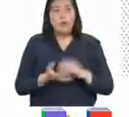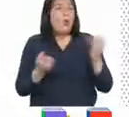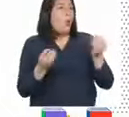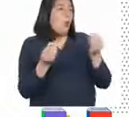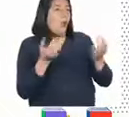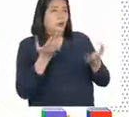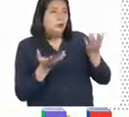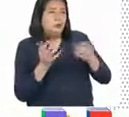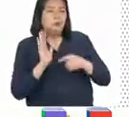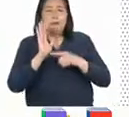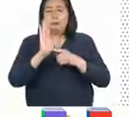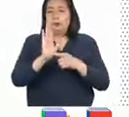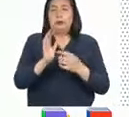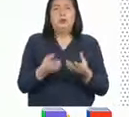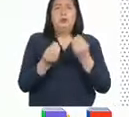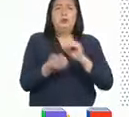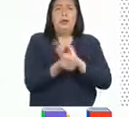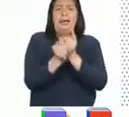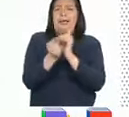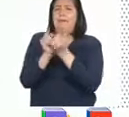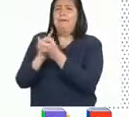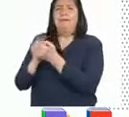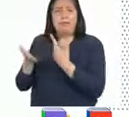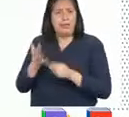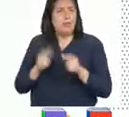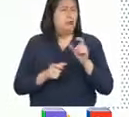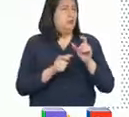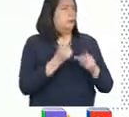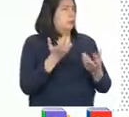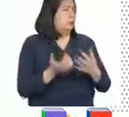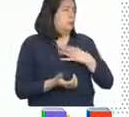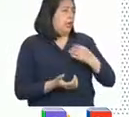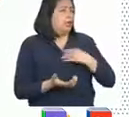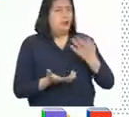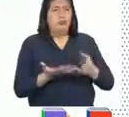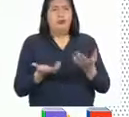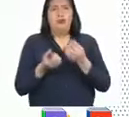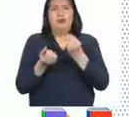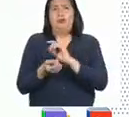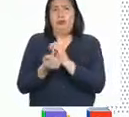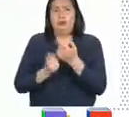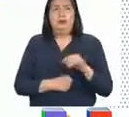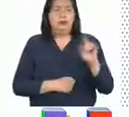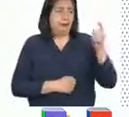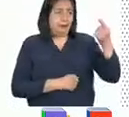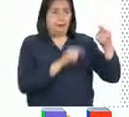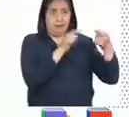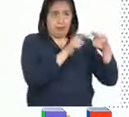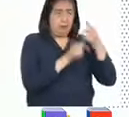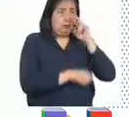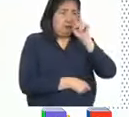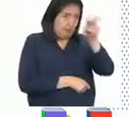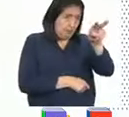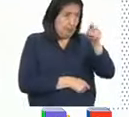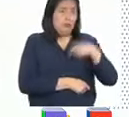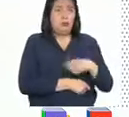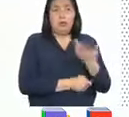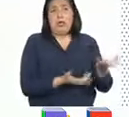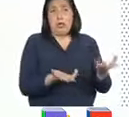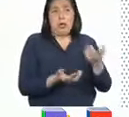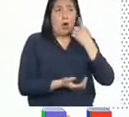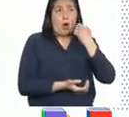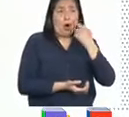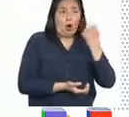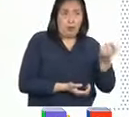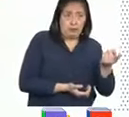o también para mostrar cómo ha variado la cantidad de población por edades. En el primer gráfico podemos ver que la